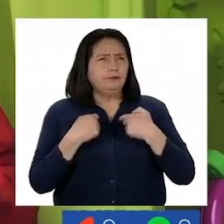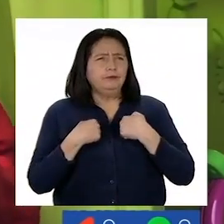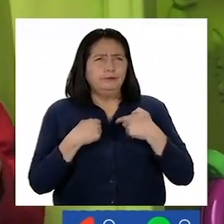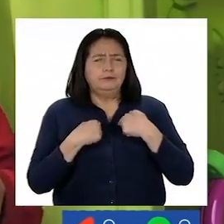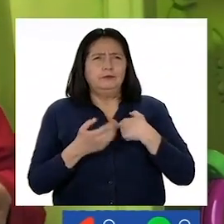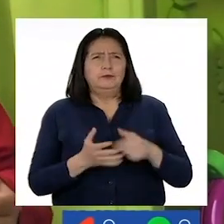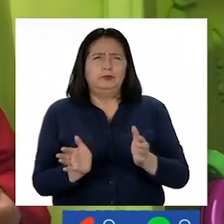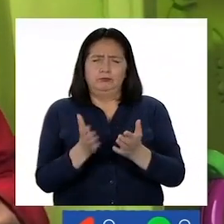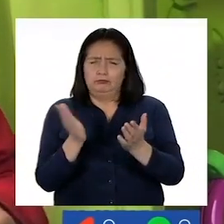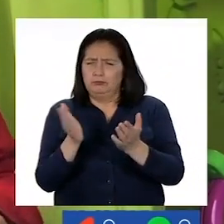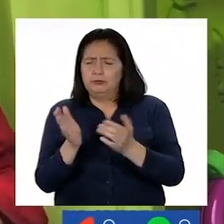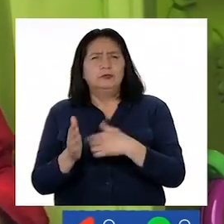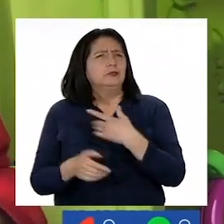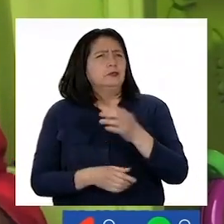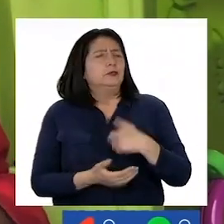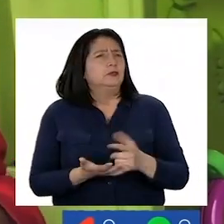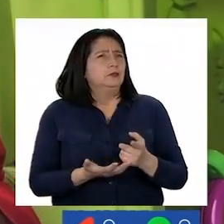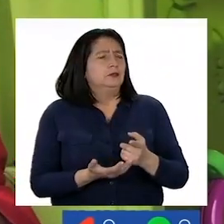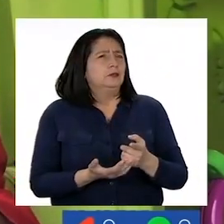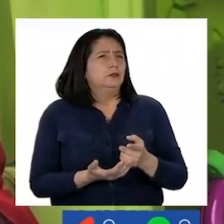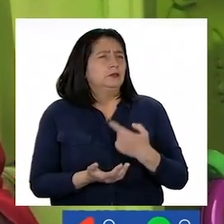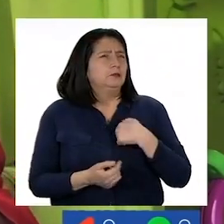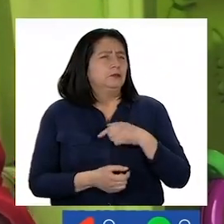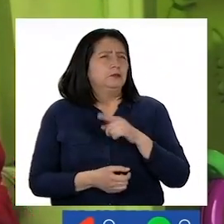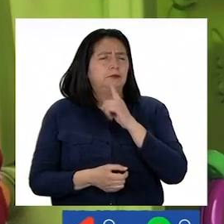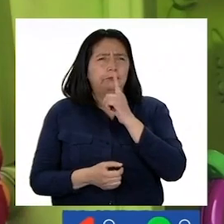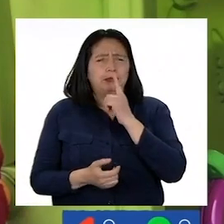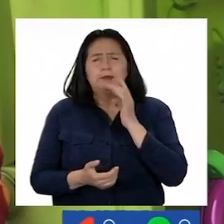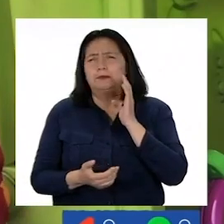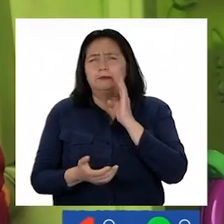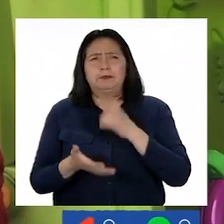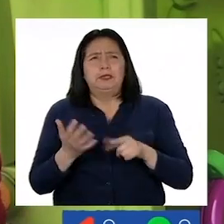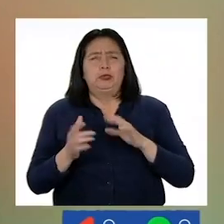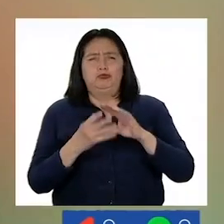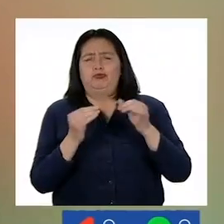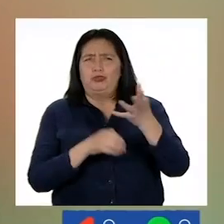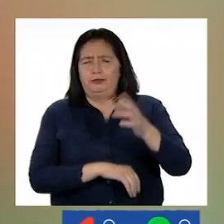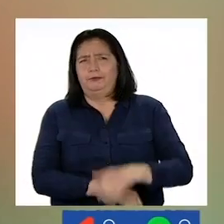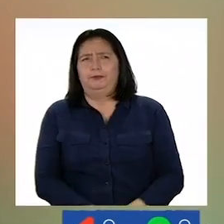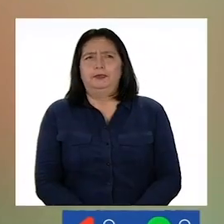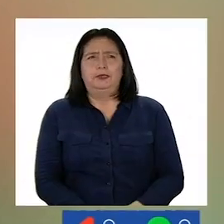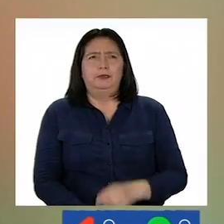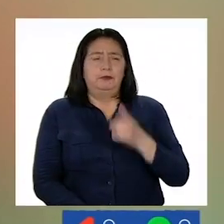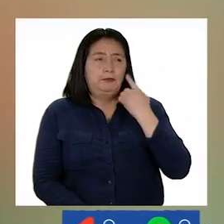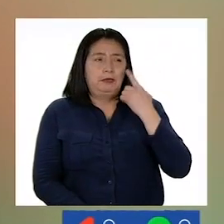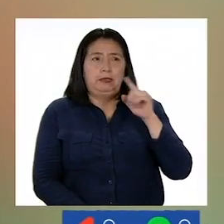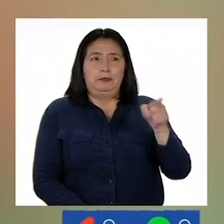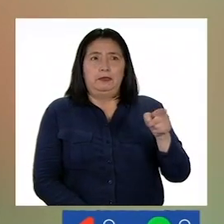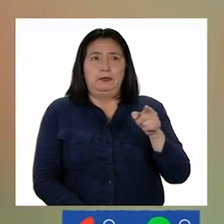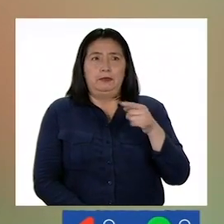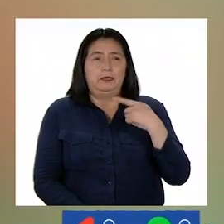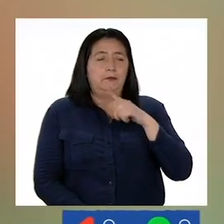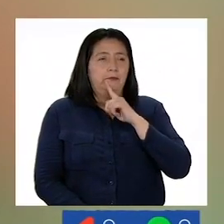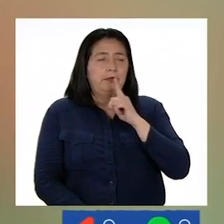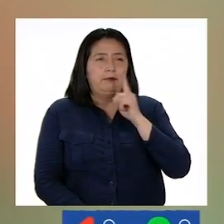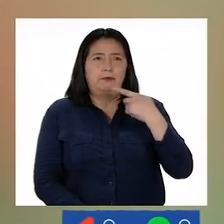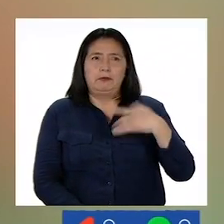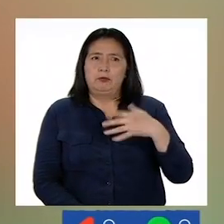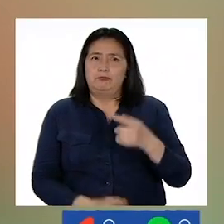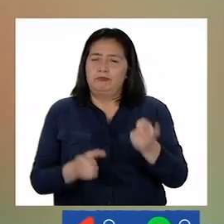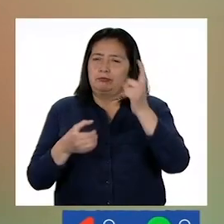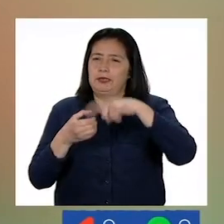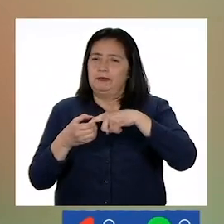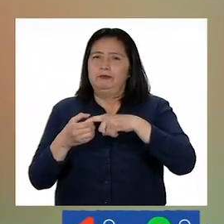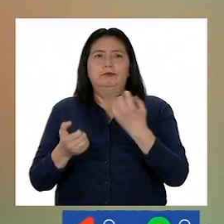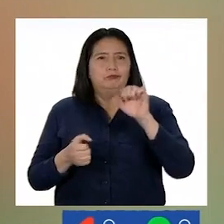un texto sobre mi papá y hoy voy a hablar sobre su historia. Él logró alcanzar su sueño de ser parte de